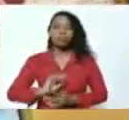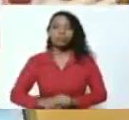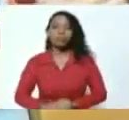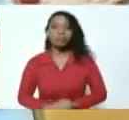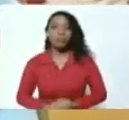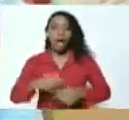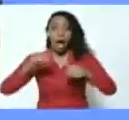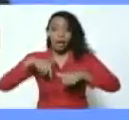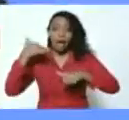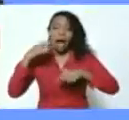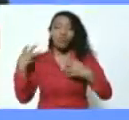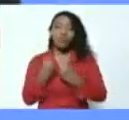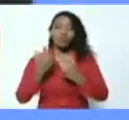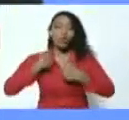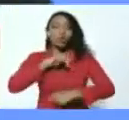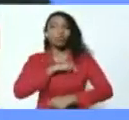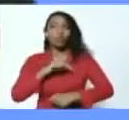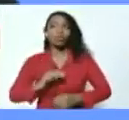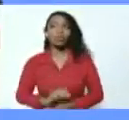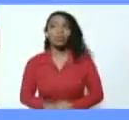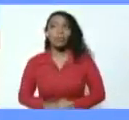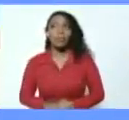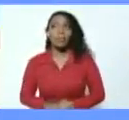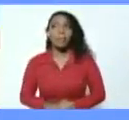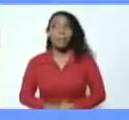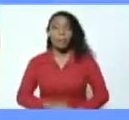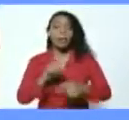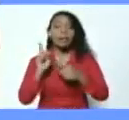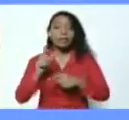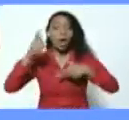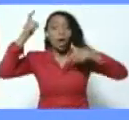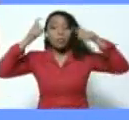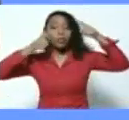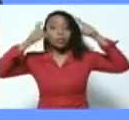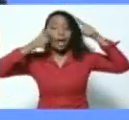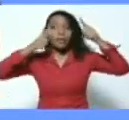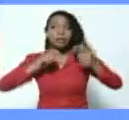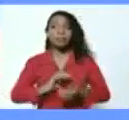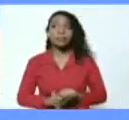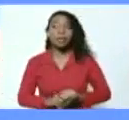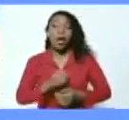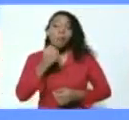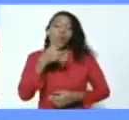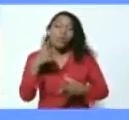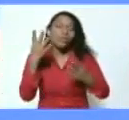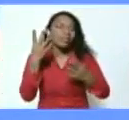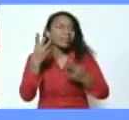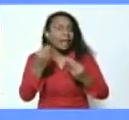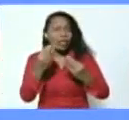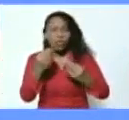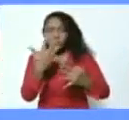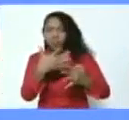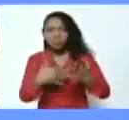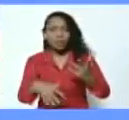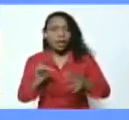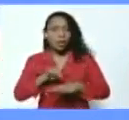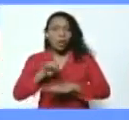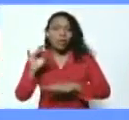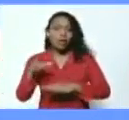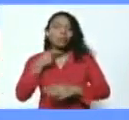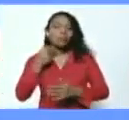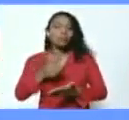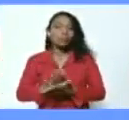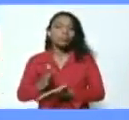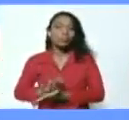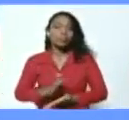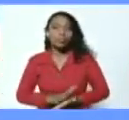Aquí está con nosotros. Y así como Chávez, bueno, tantos y tantas que nos han dejado, que se